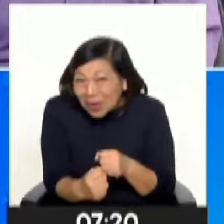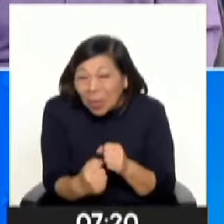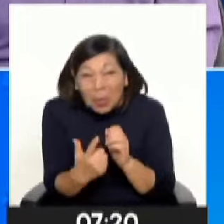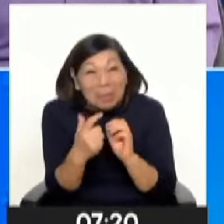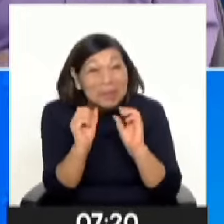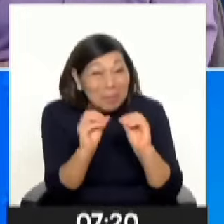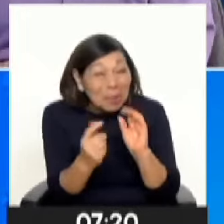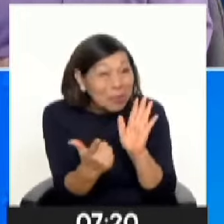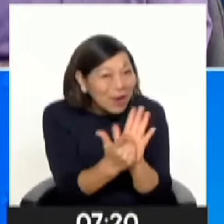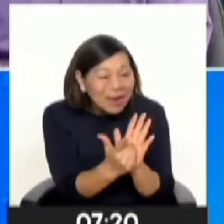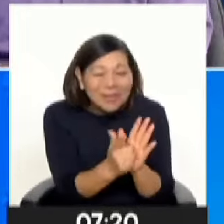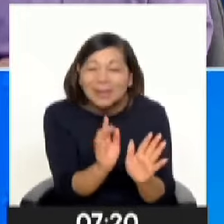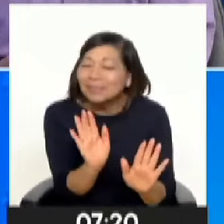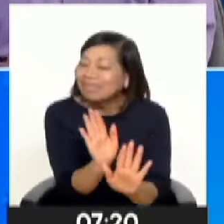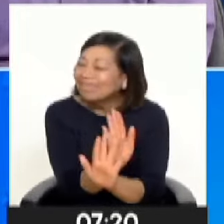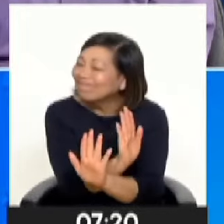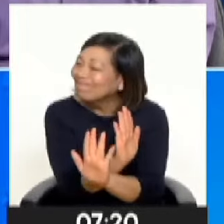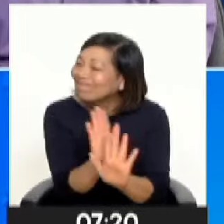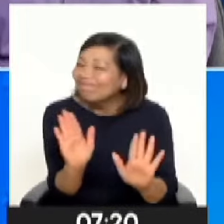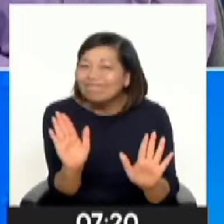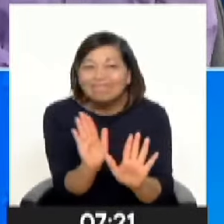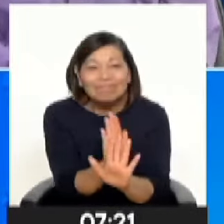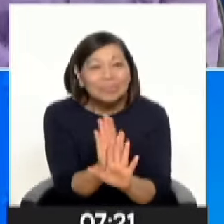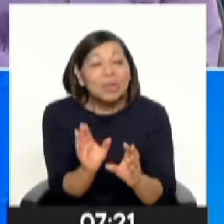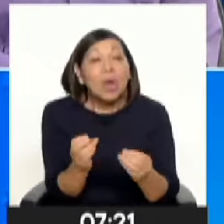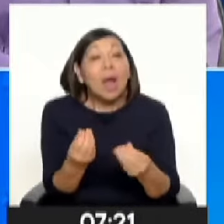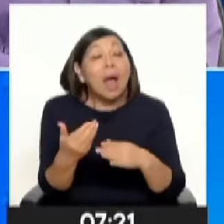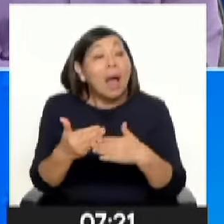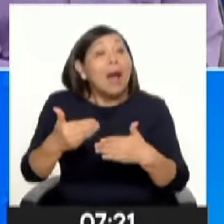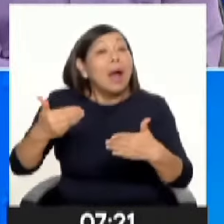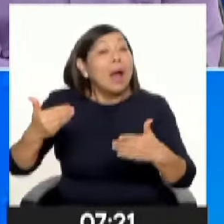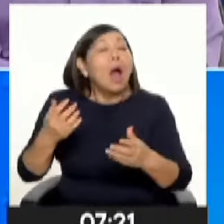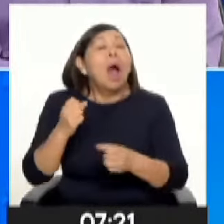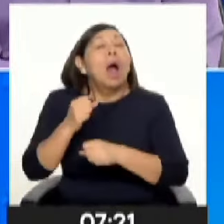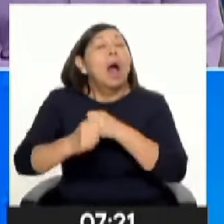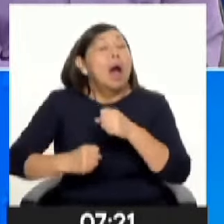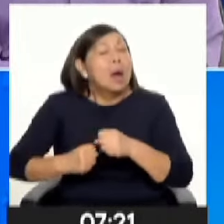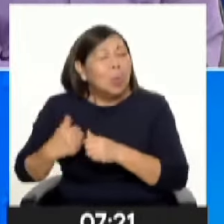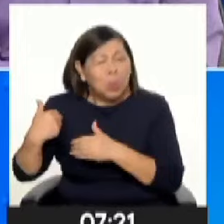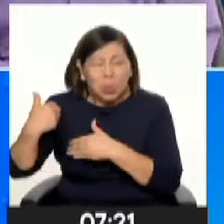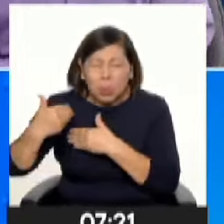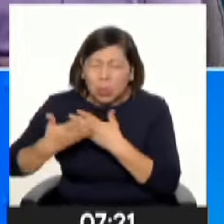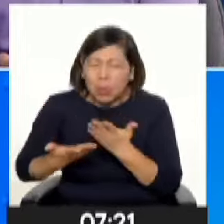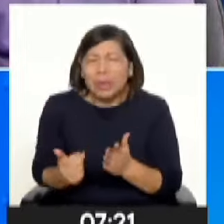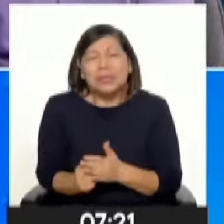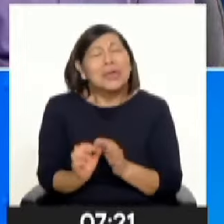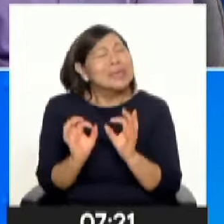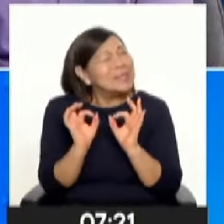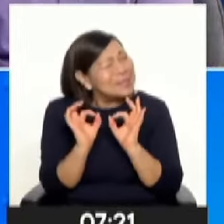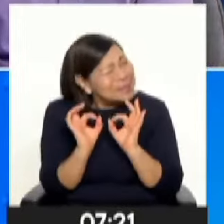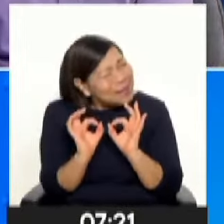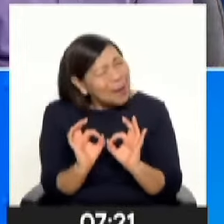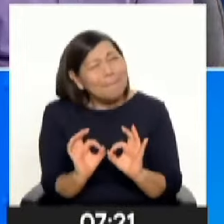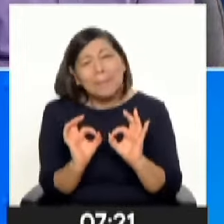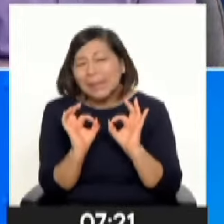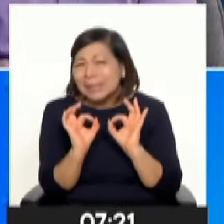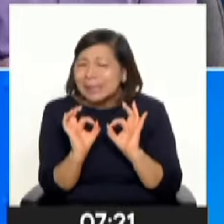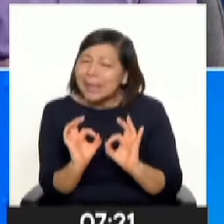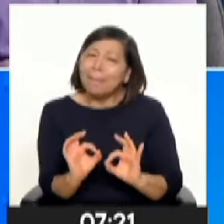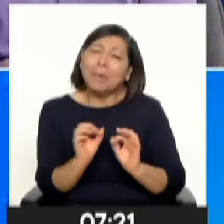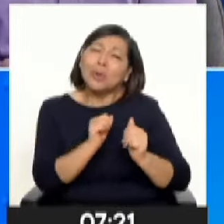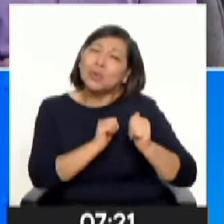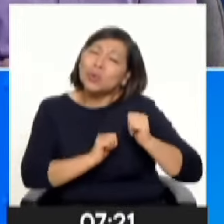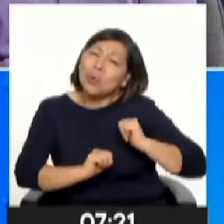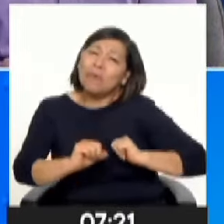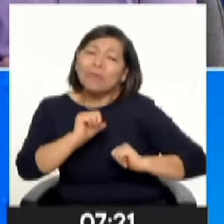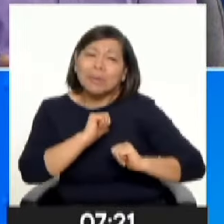ley. Esto es estructural, esto ha venido pasando en décadas, tal vez en siglos, y seguirá pasando si